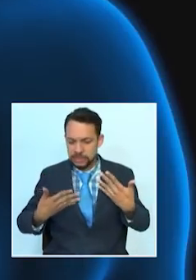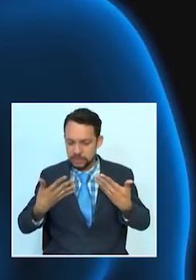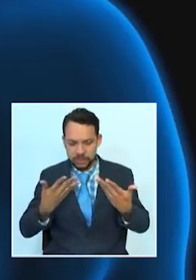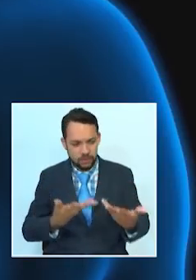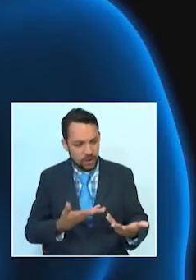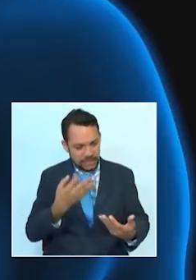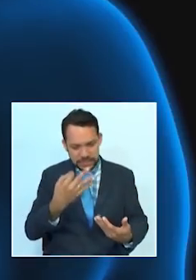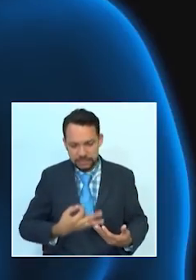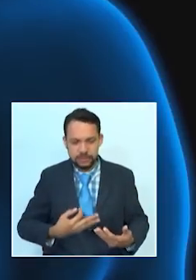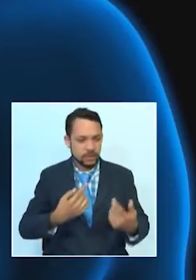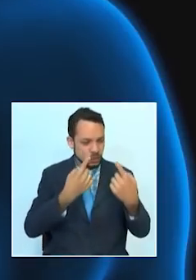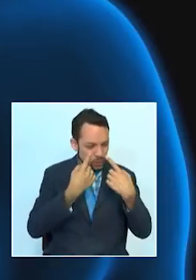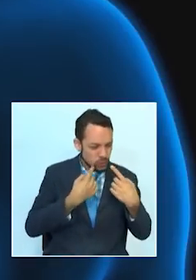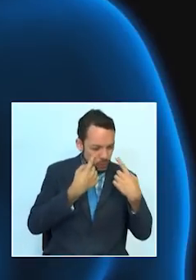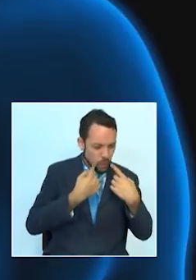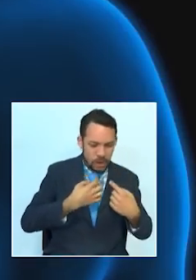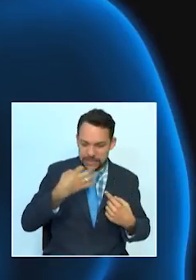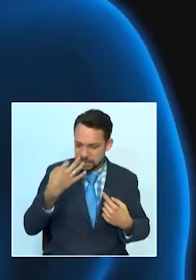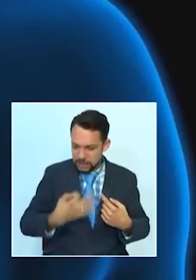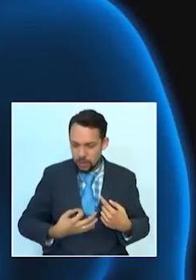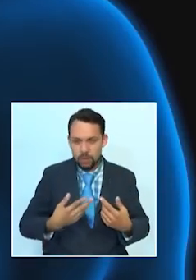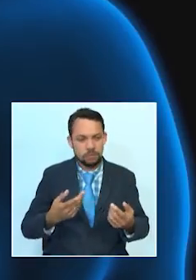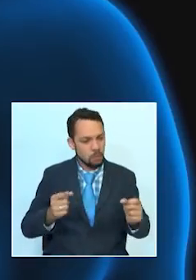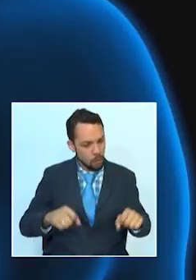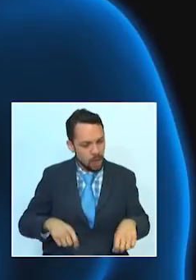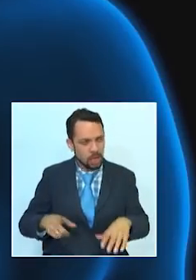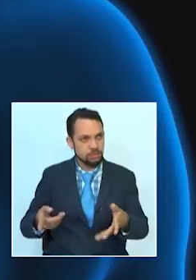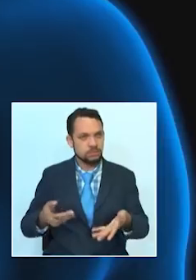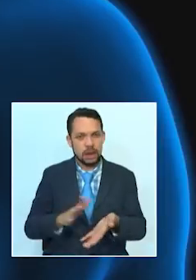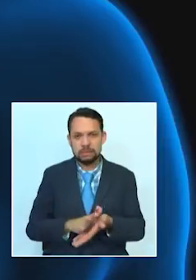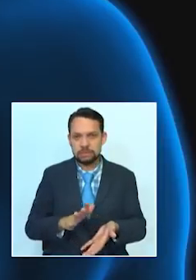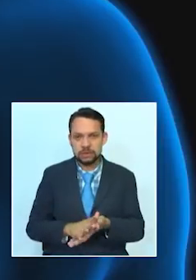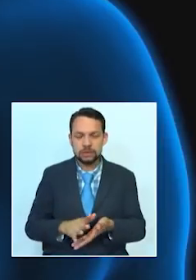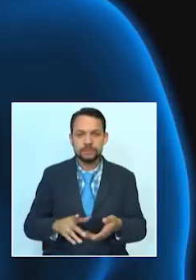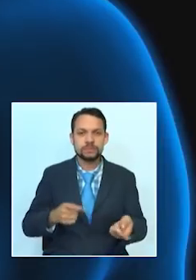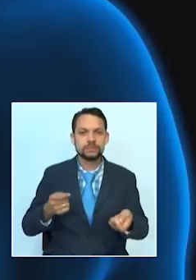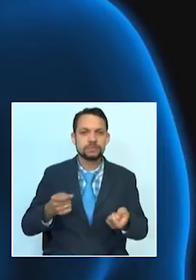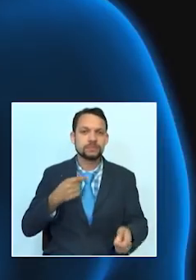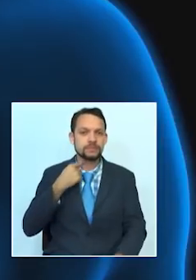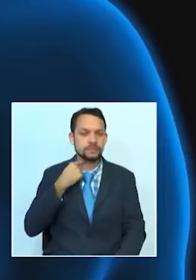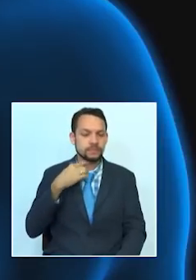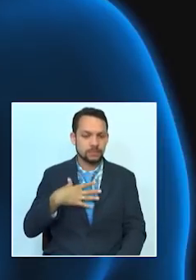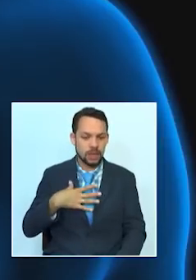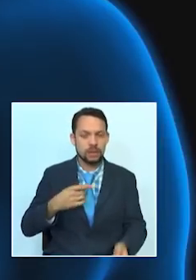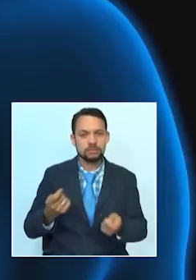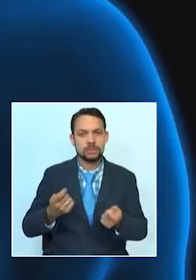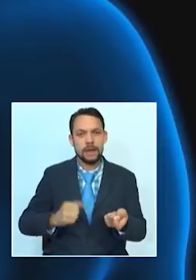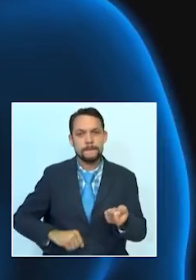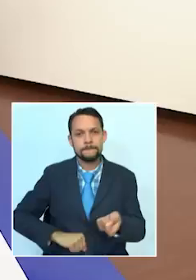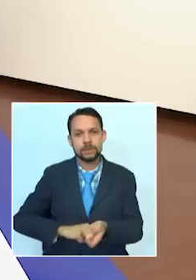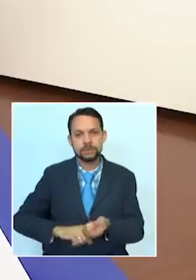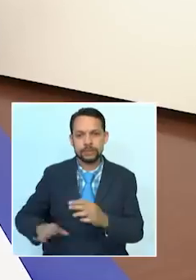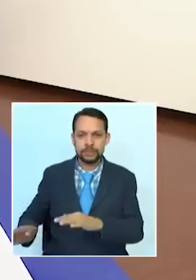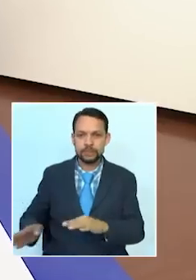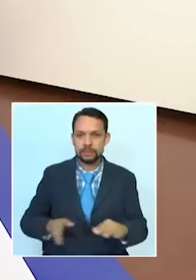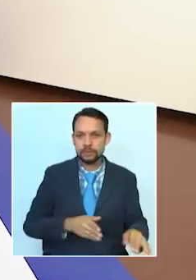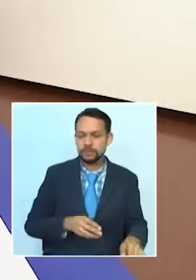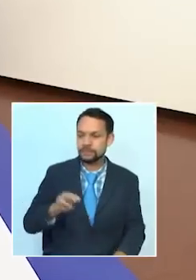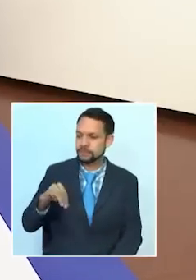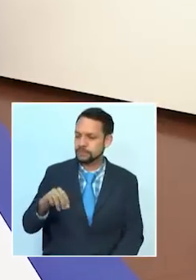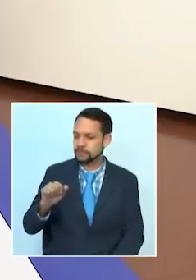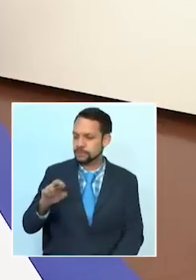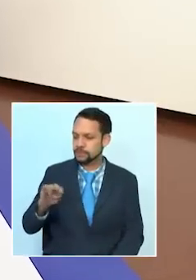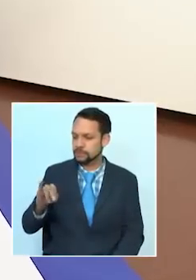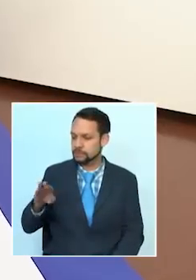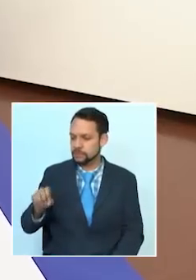que su tiroides empiece a mejorar como forma coay duante a su tratamiento Mario Ortega doctor tengo